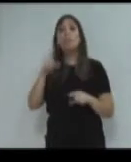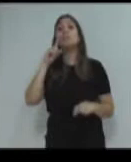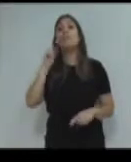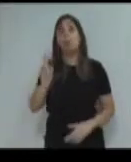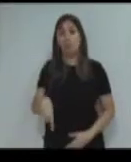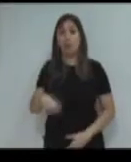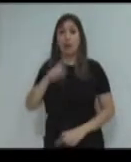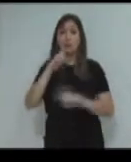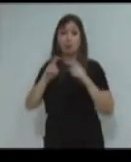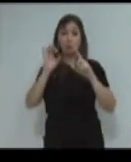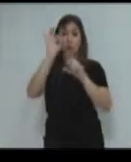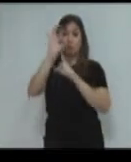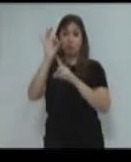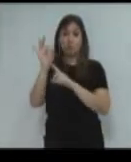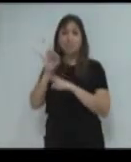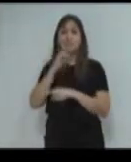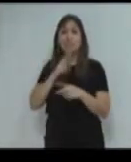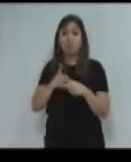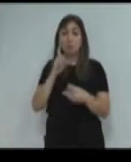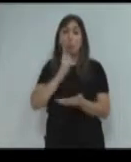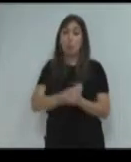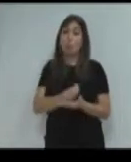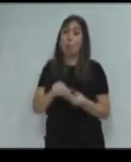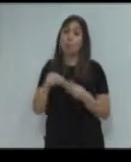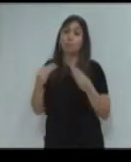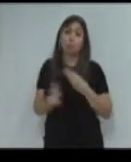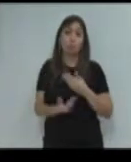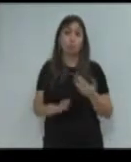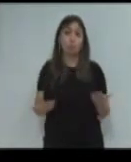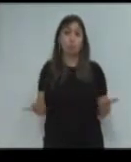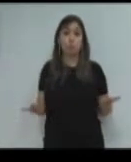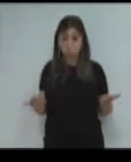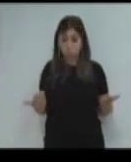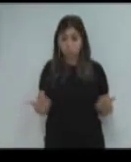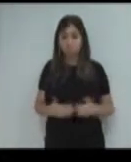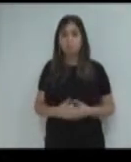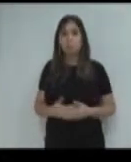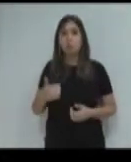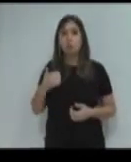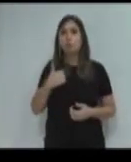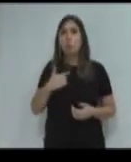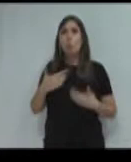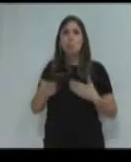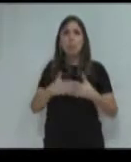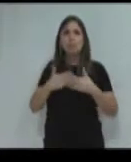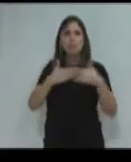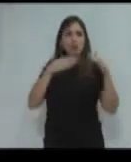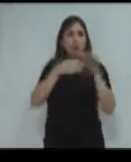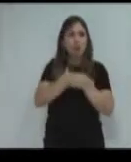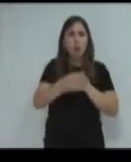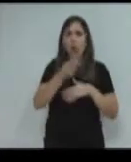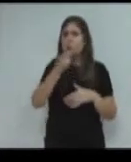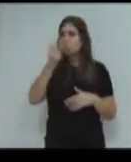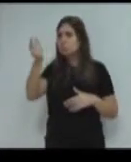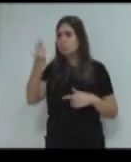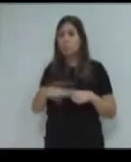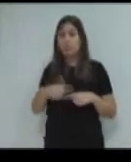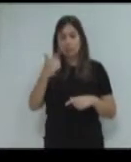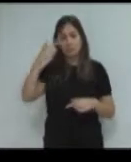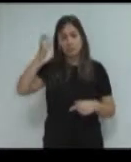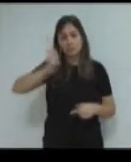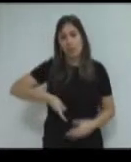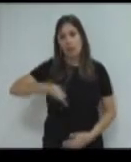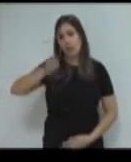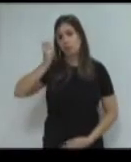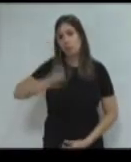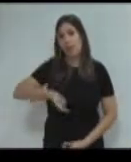la señalética es documentación. Efectivamente. Entonces, si yo no sé dónde tengo que entrar, dónde tengo que ir, sí. A mí me ha pasado muchas veces